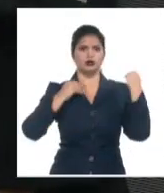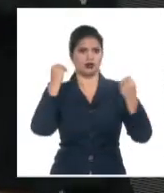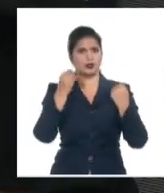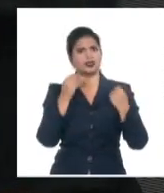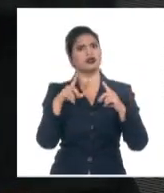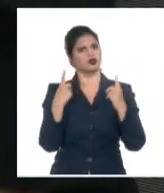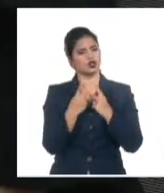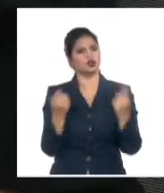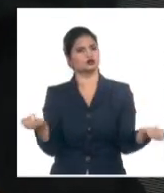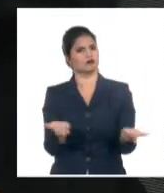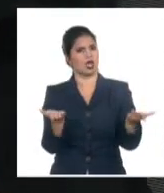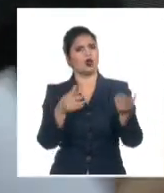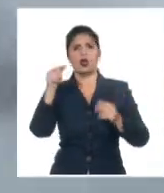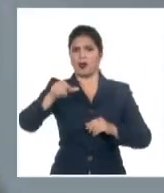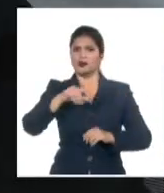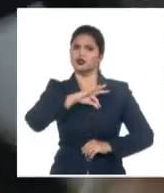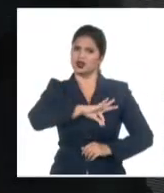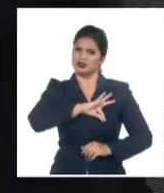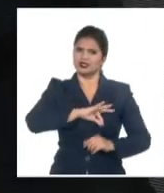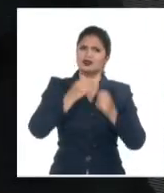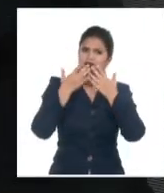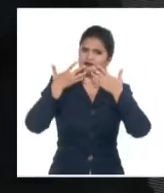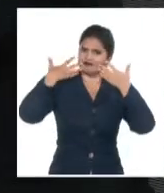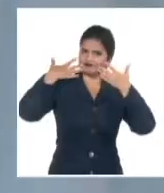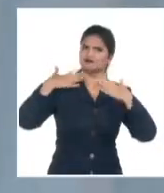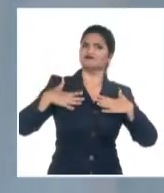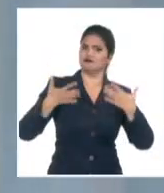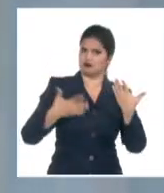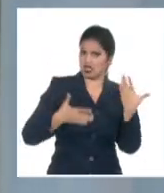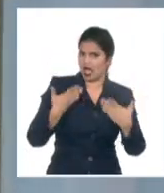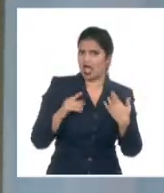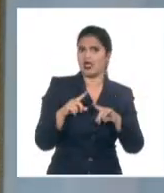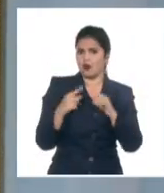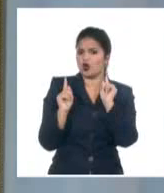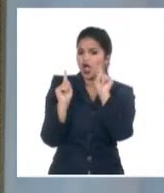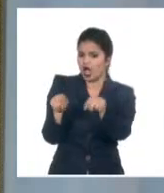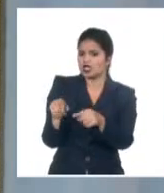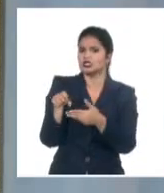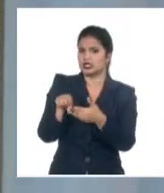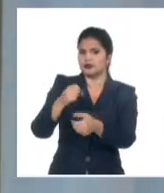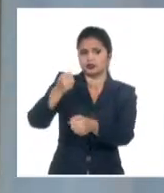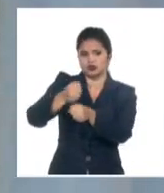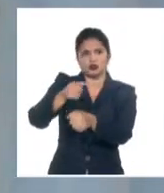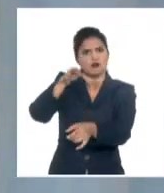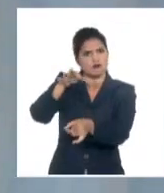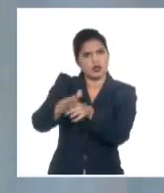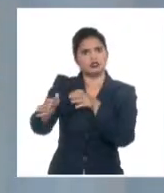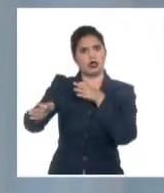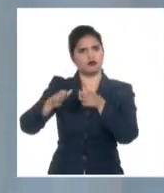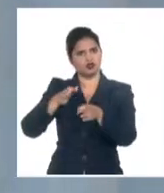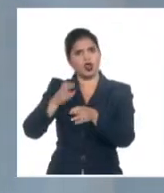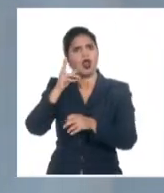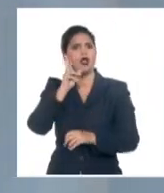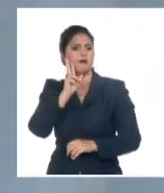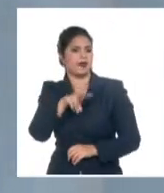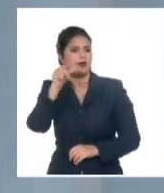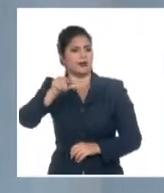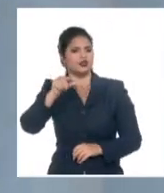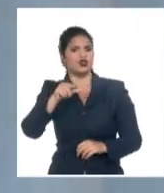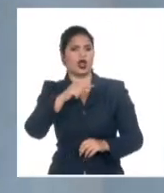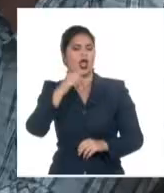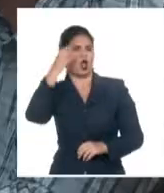el orden y la disciplina que nosotros necesitamos en todo. En los análisis de indicadores surgieron puntos de